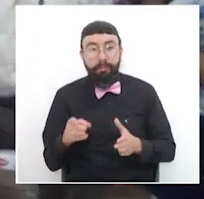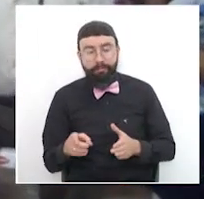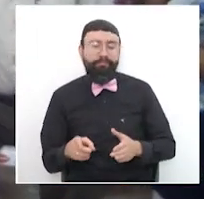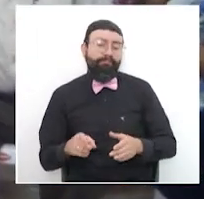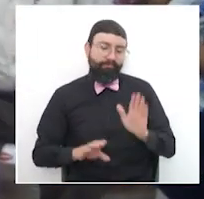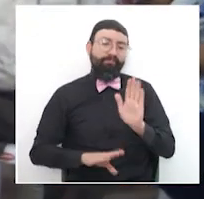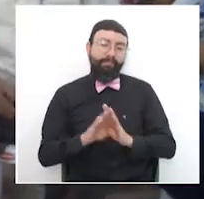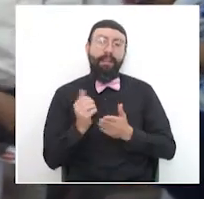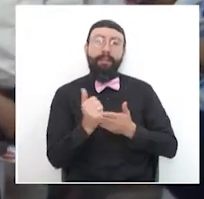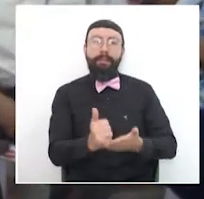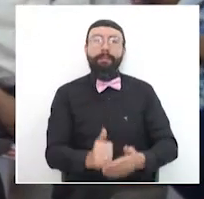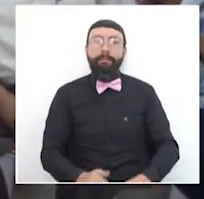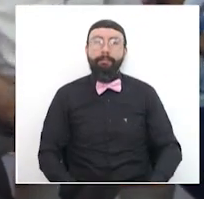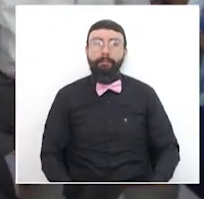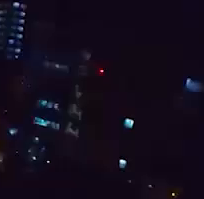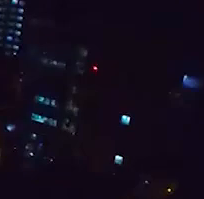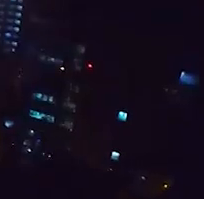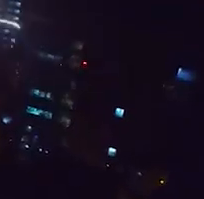la sociedad.